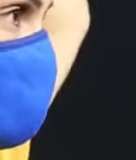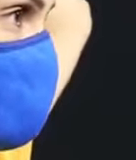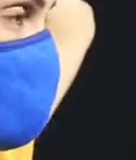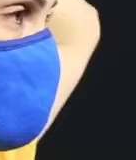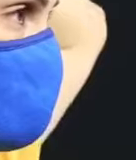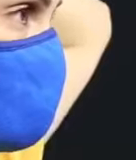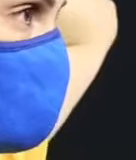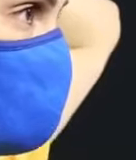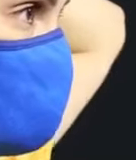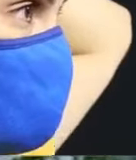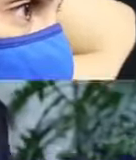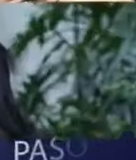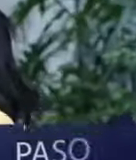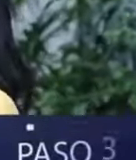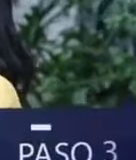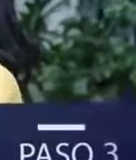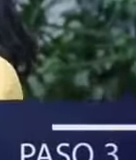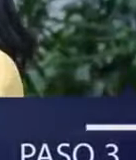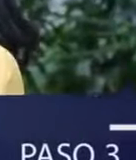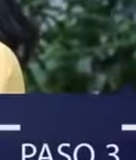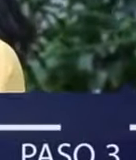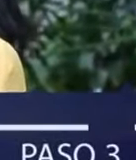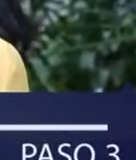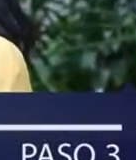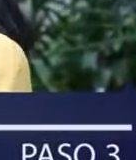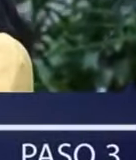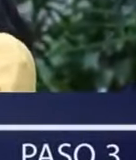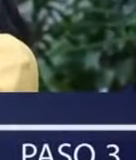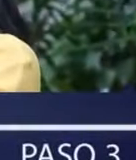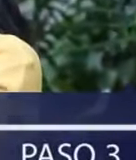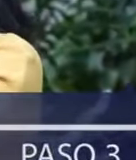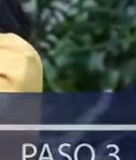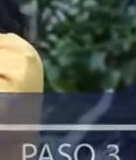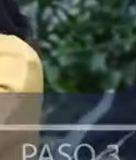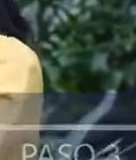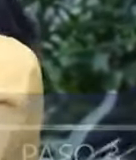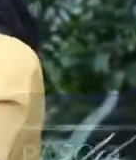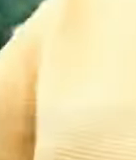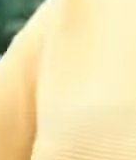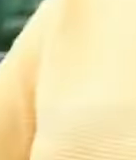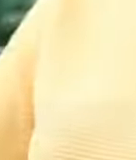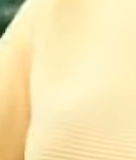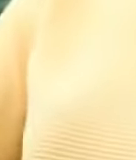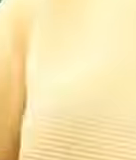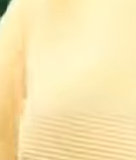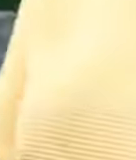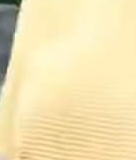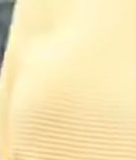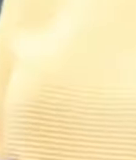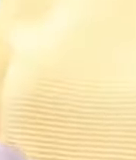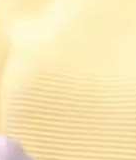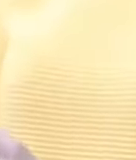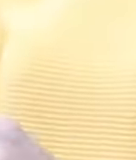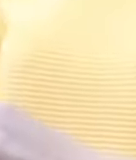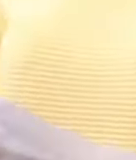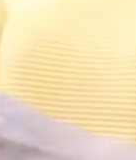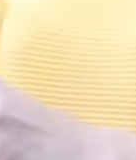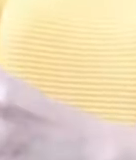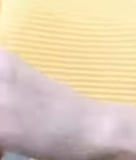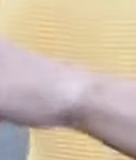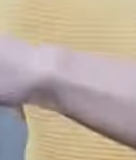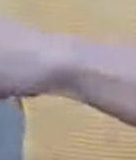de arriba. Paso 3. Si está en la casa, lávela de inmediato. Si anda en la calle y se la